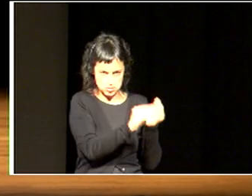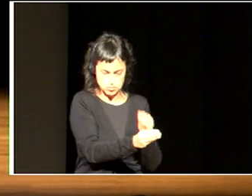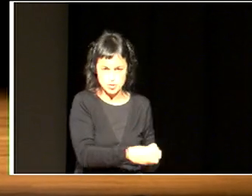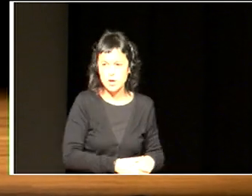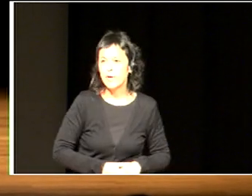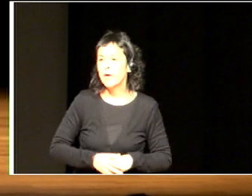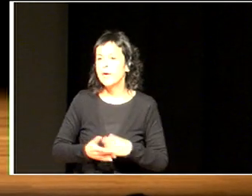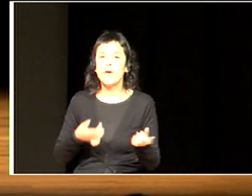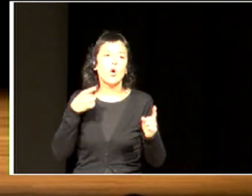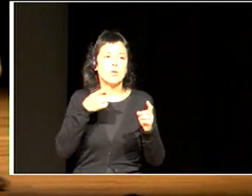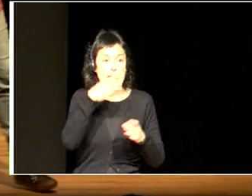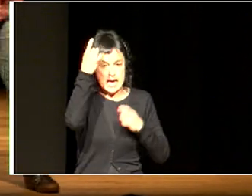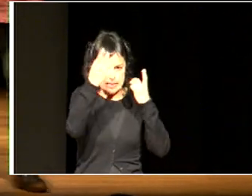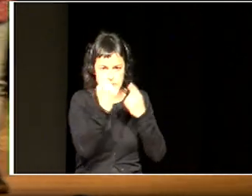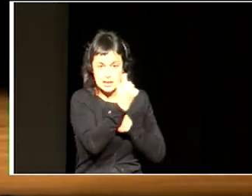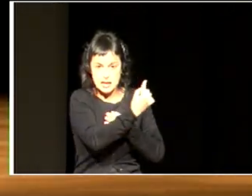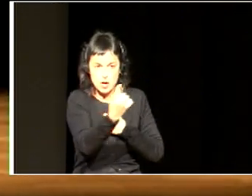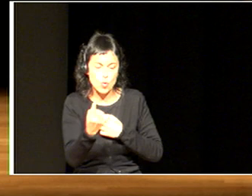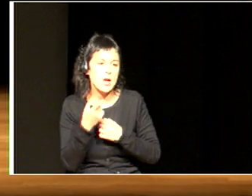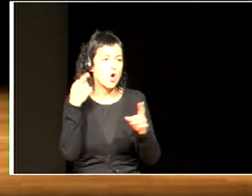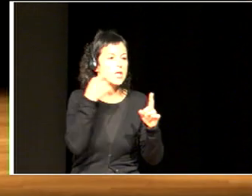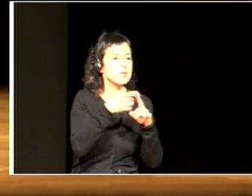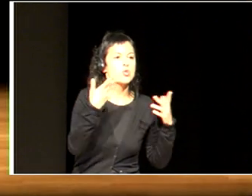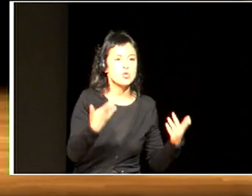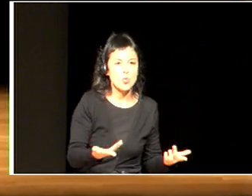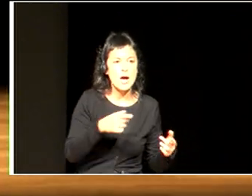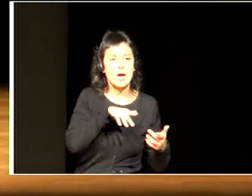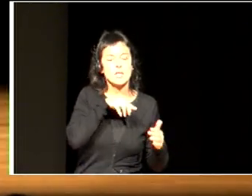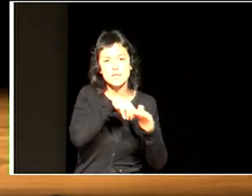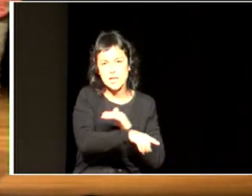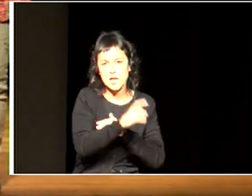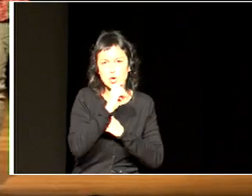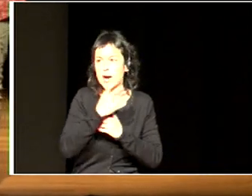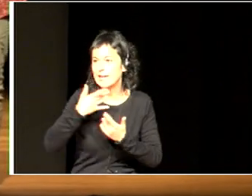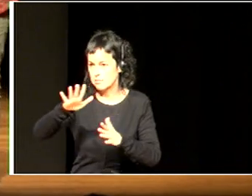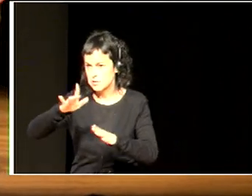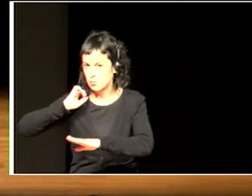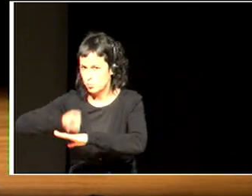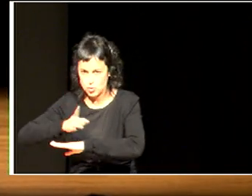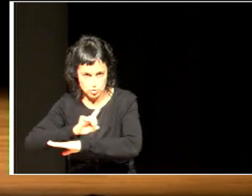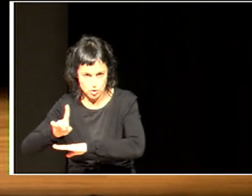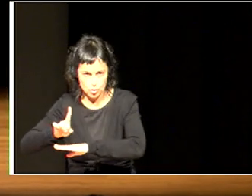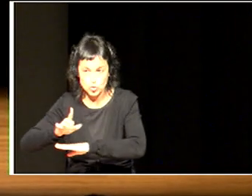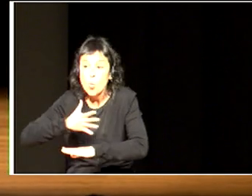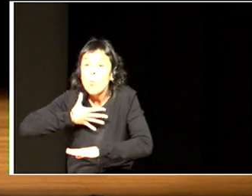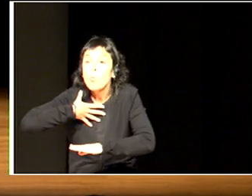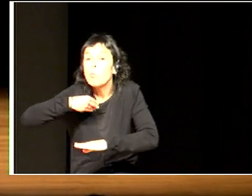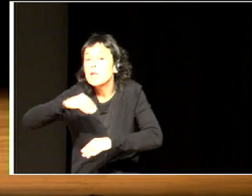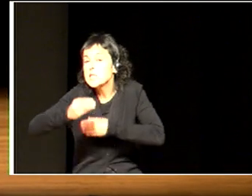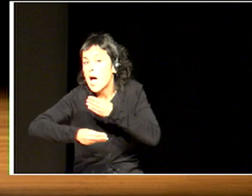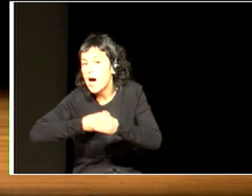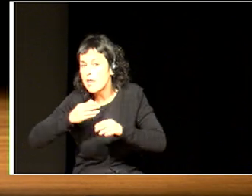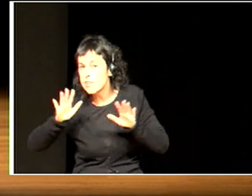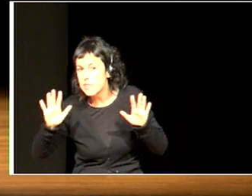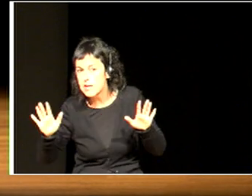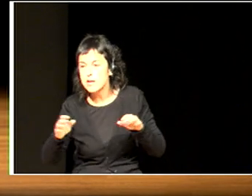objetivos de esa actividad del desarrollo como habría habría que hacerlo no no nada obligatorio entender cómo se podría hacer cómo